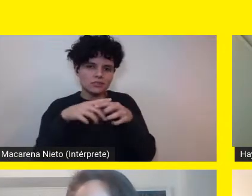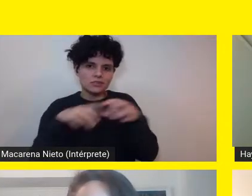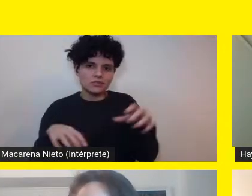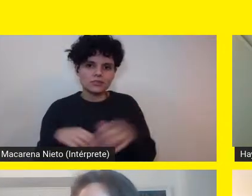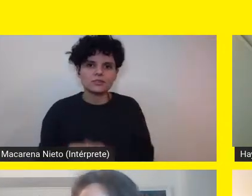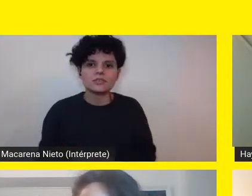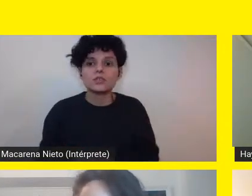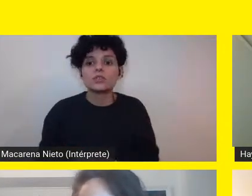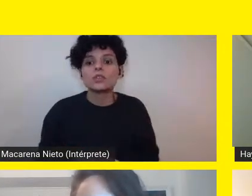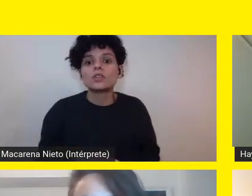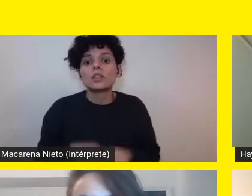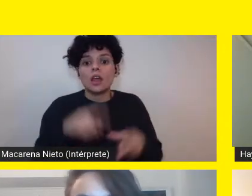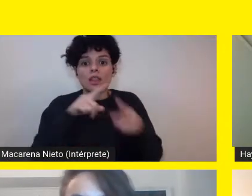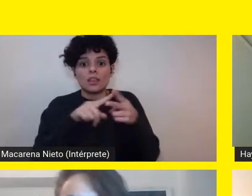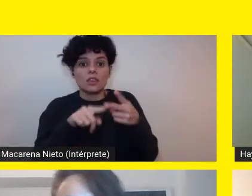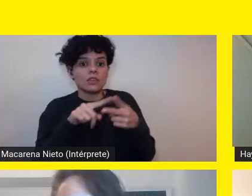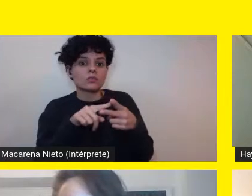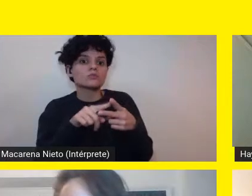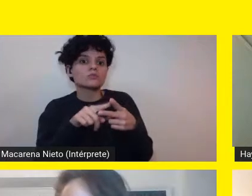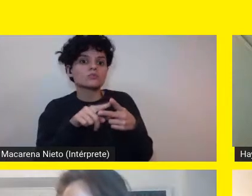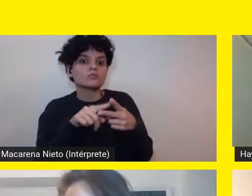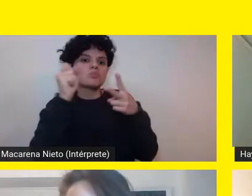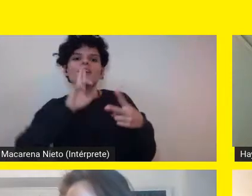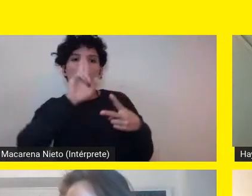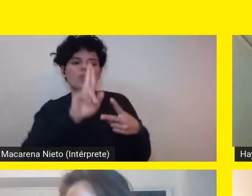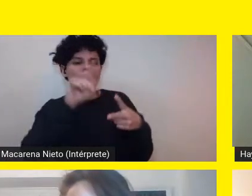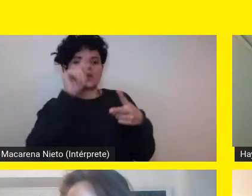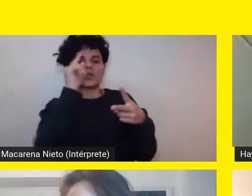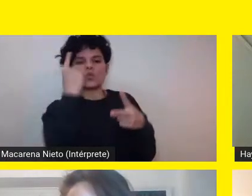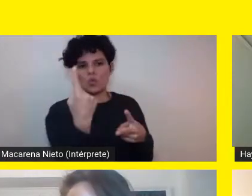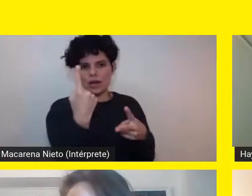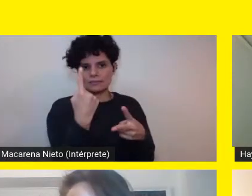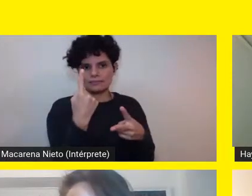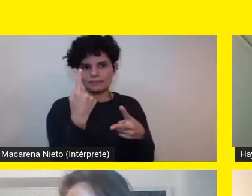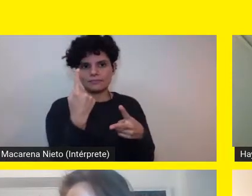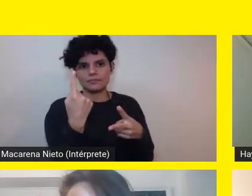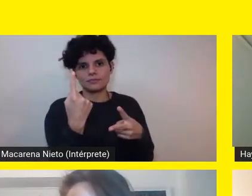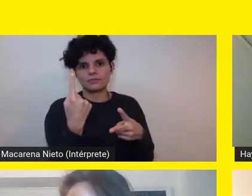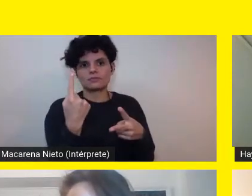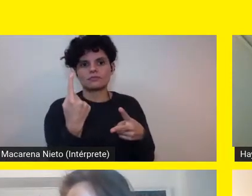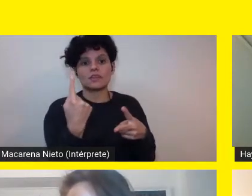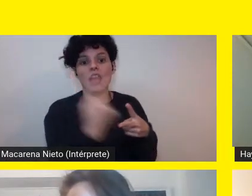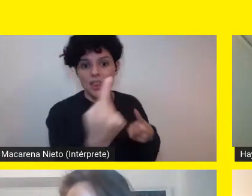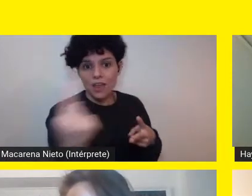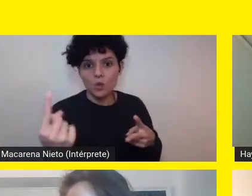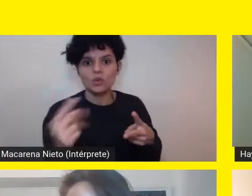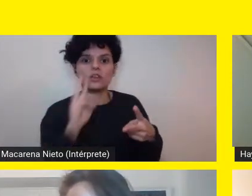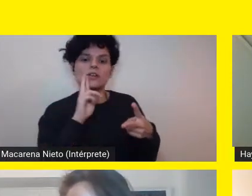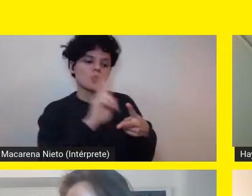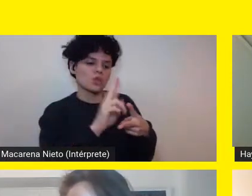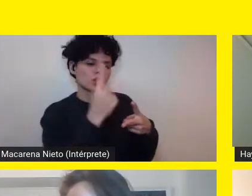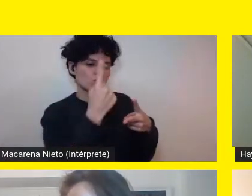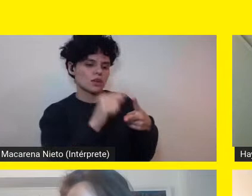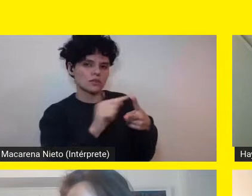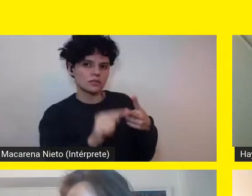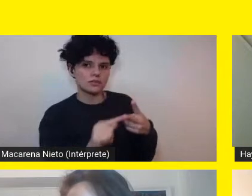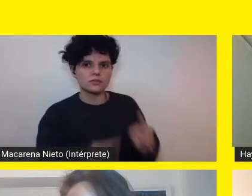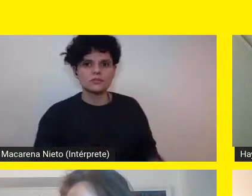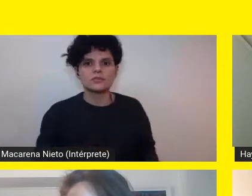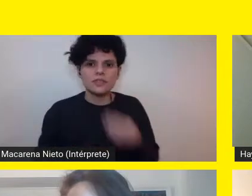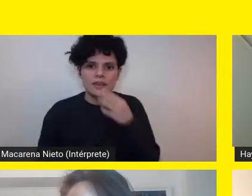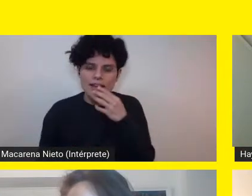ustedes elijan qué tema quieren responder y no sé si vamos a tener tiempo para una segunda vuelta,